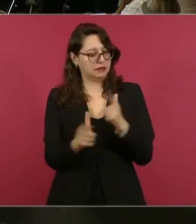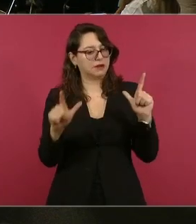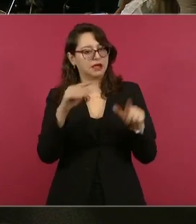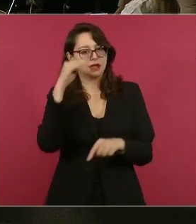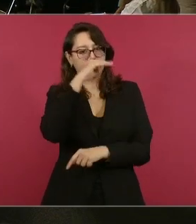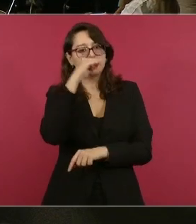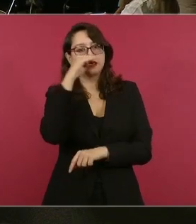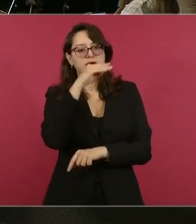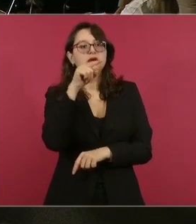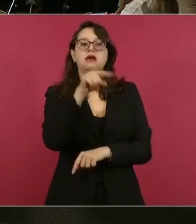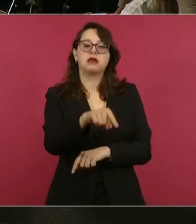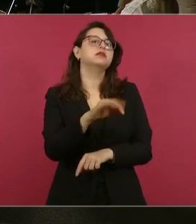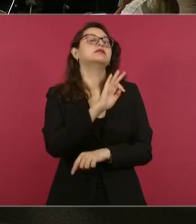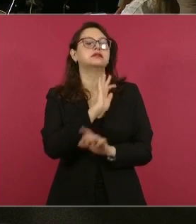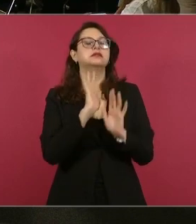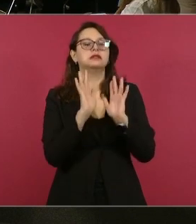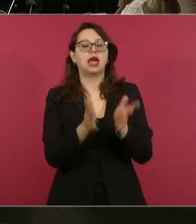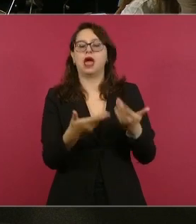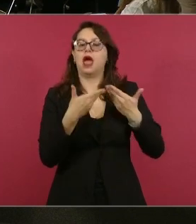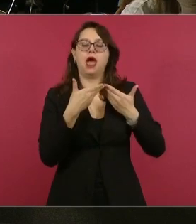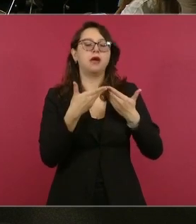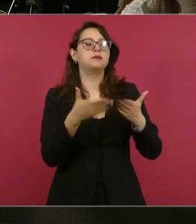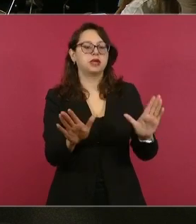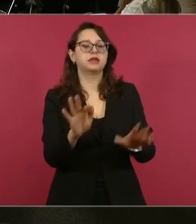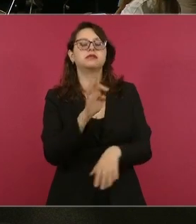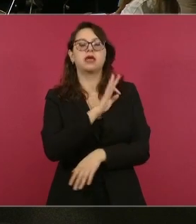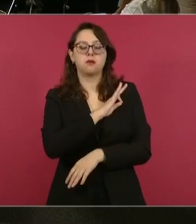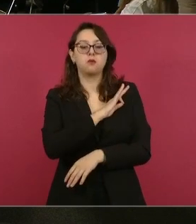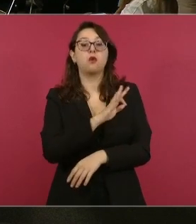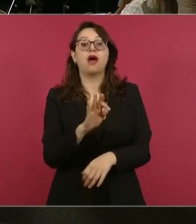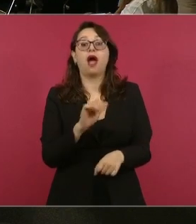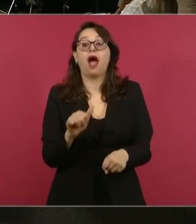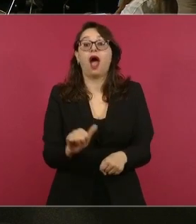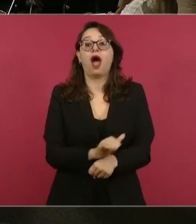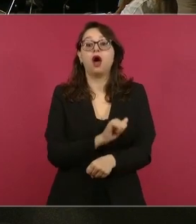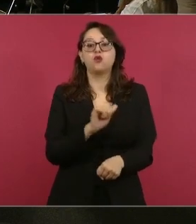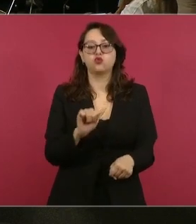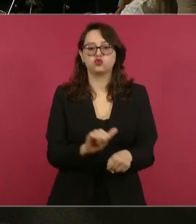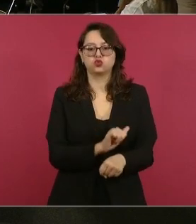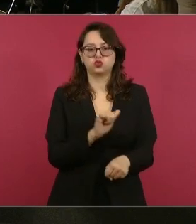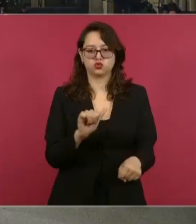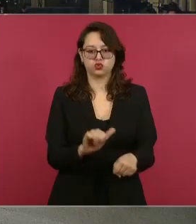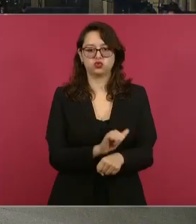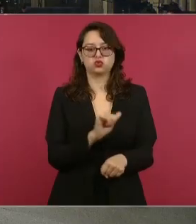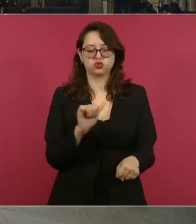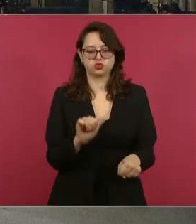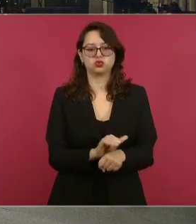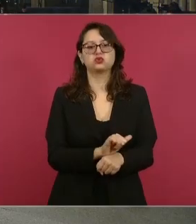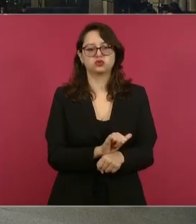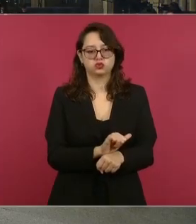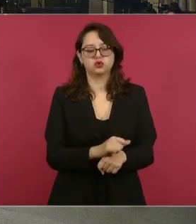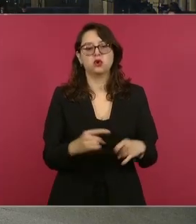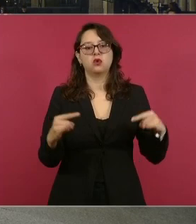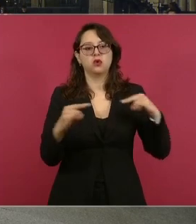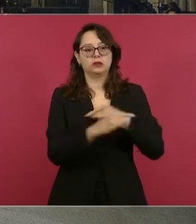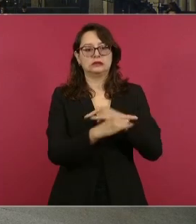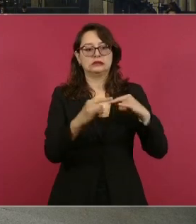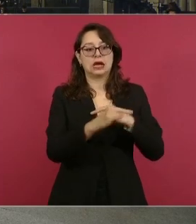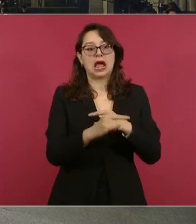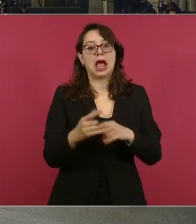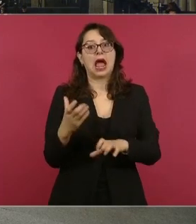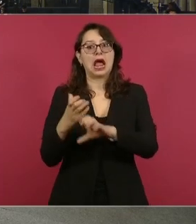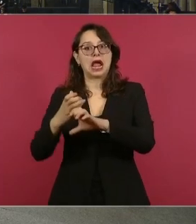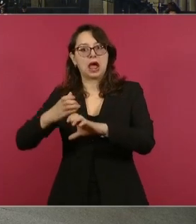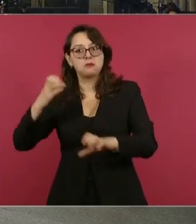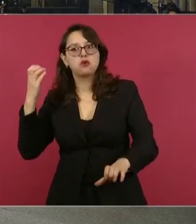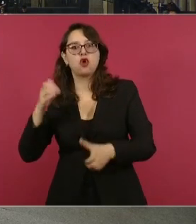tránsito con vehículos ligeros. No se está permitiendo el paso con vehículos pesados,